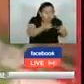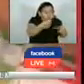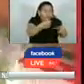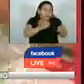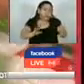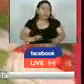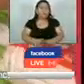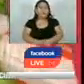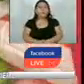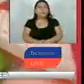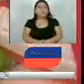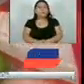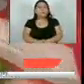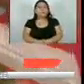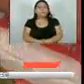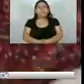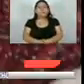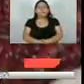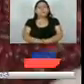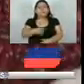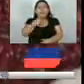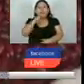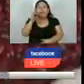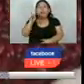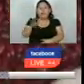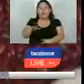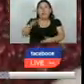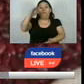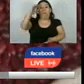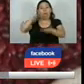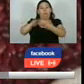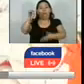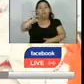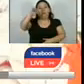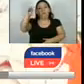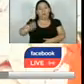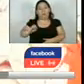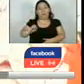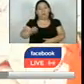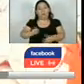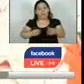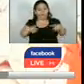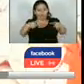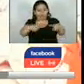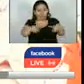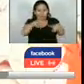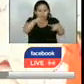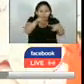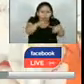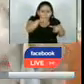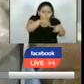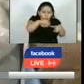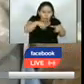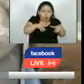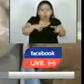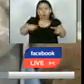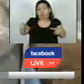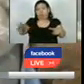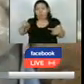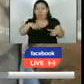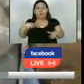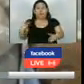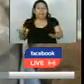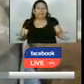3 de cada 10 ha reducido la cantidad de alimentos que pone en el plato, cosa que muchos de nosotros